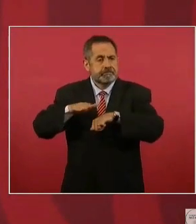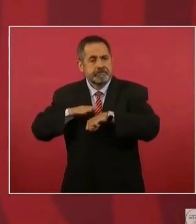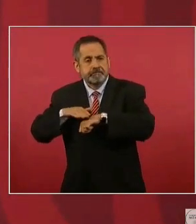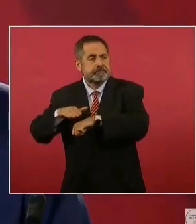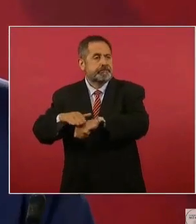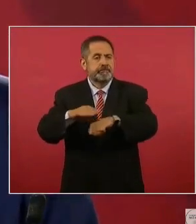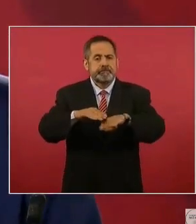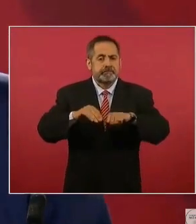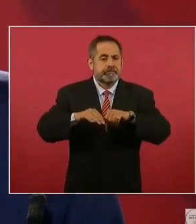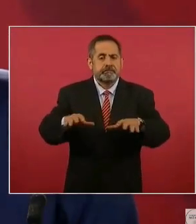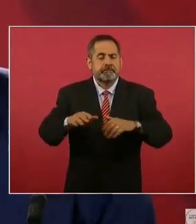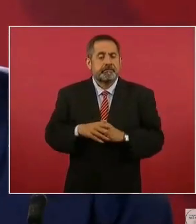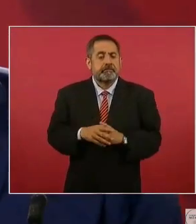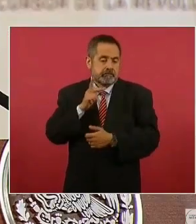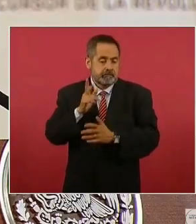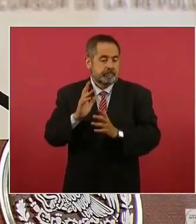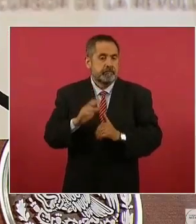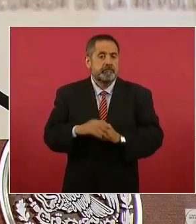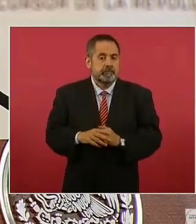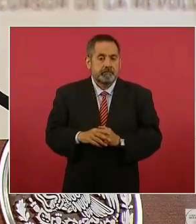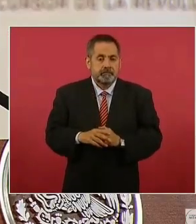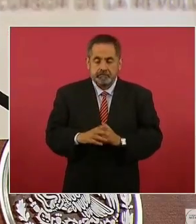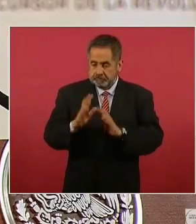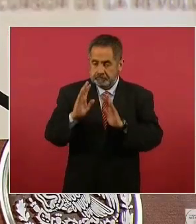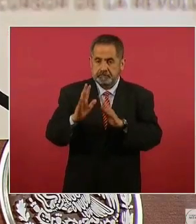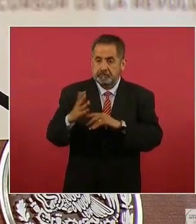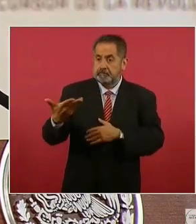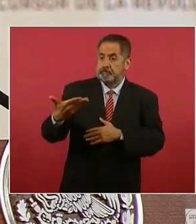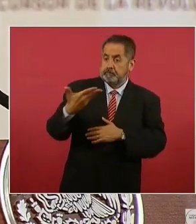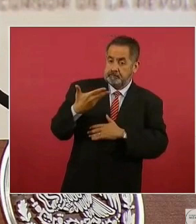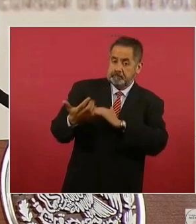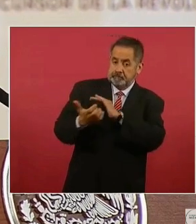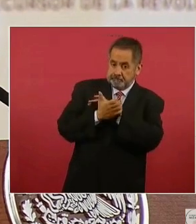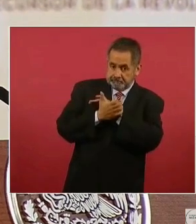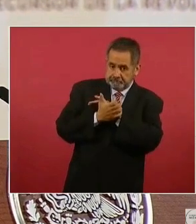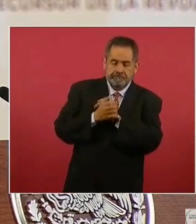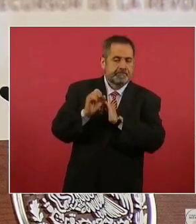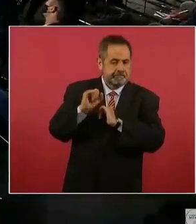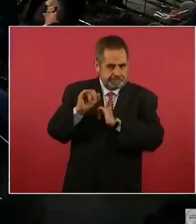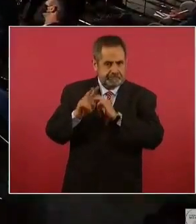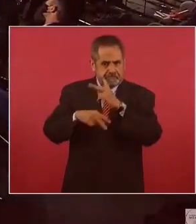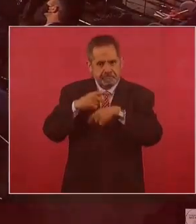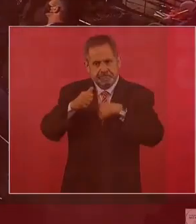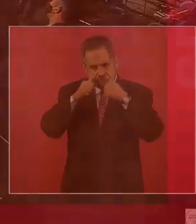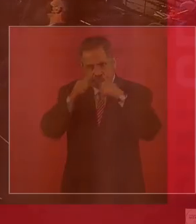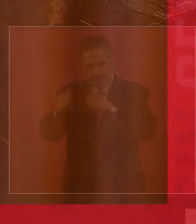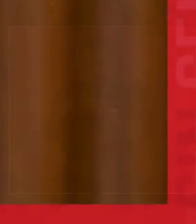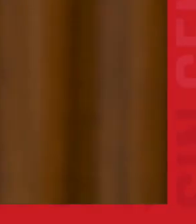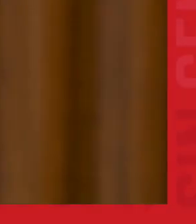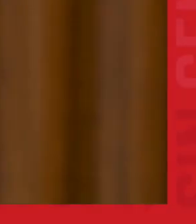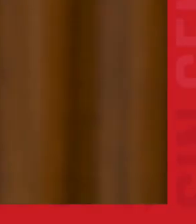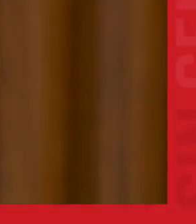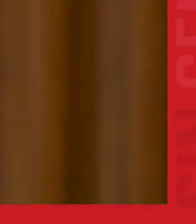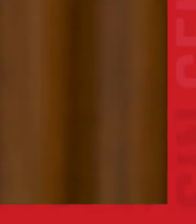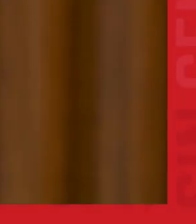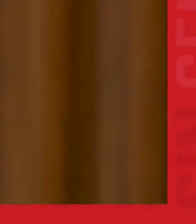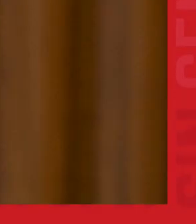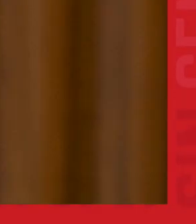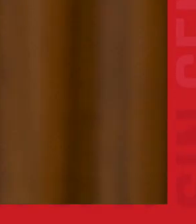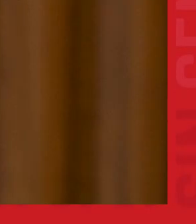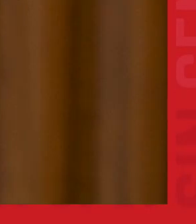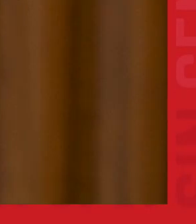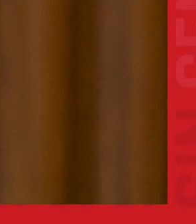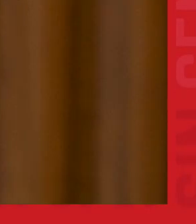de abrir este espectro de cobertura, de conectar más con la realidad, la vemos entrevistando a